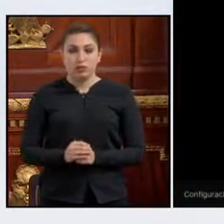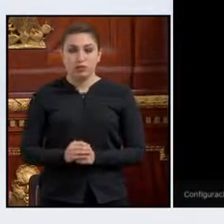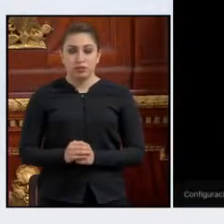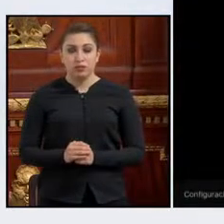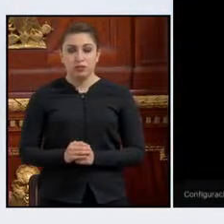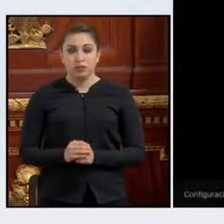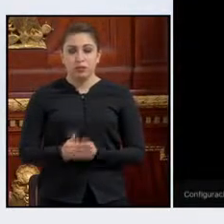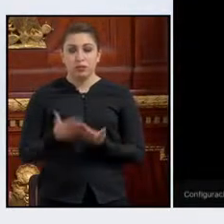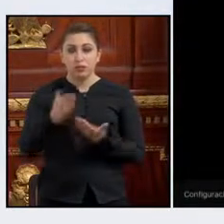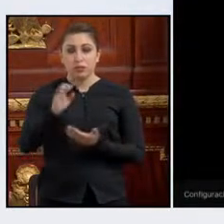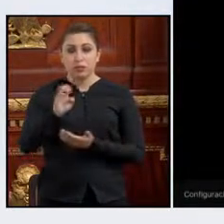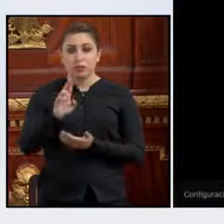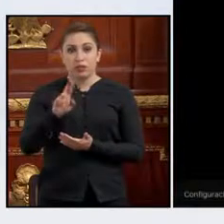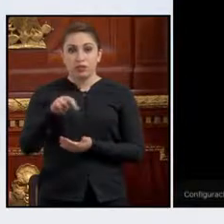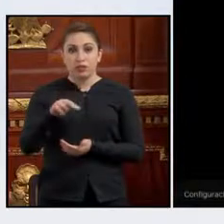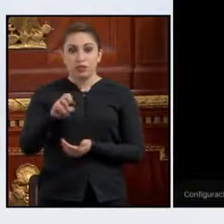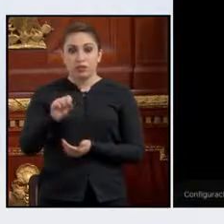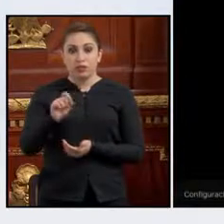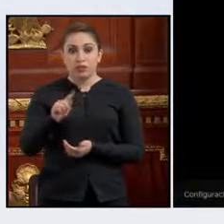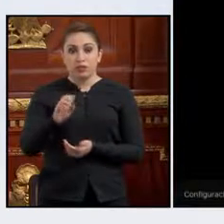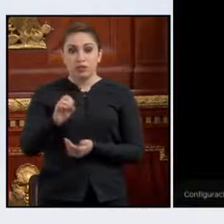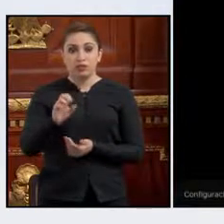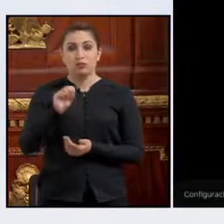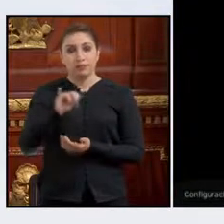Alarcón Jiménez Ernesto. Presente.